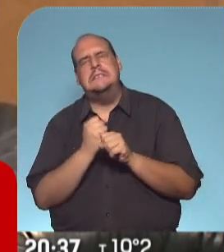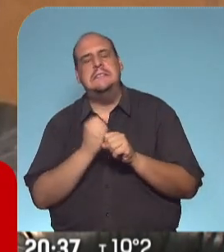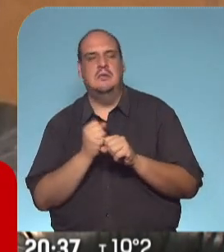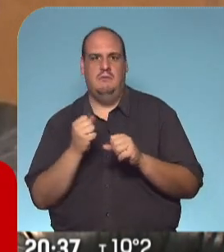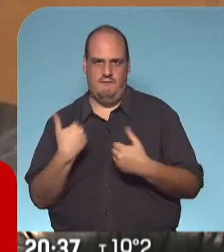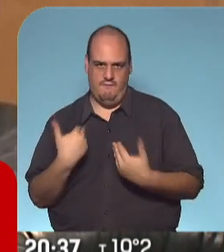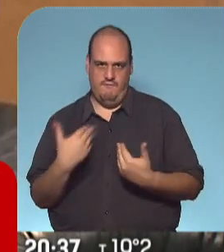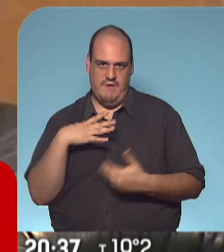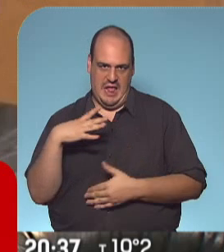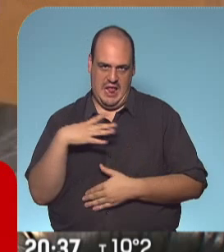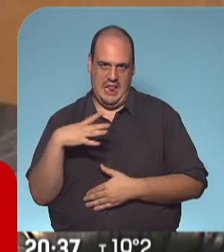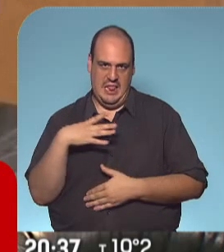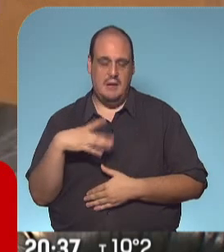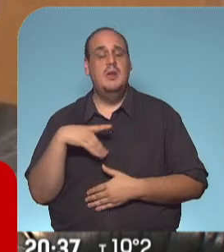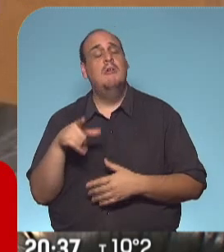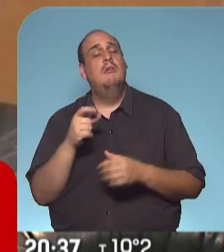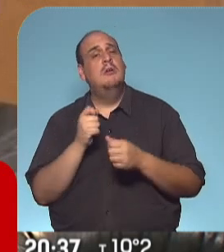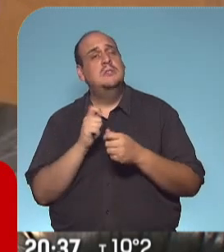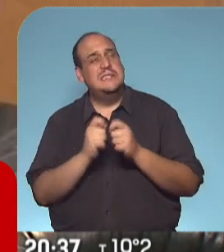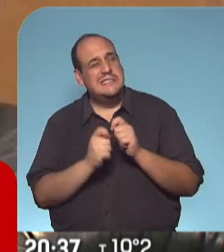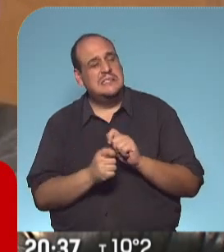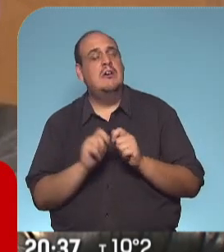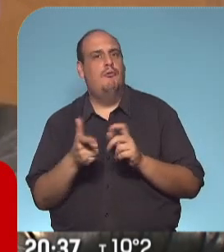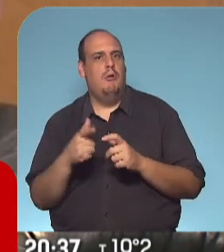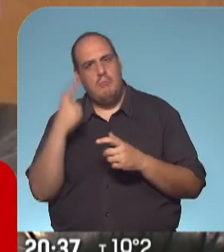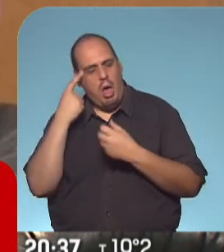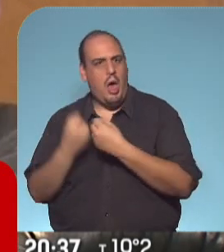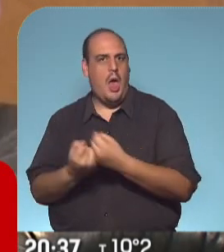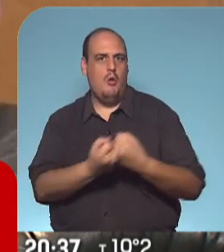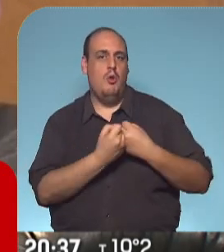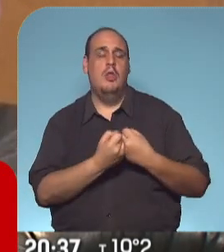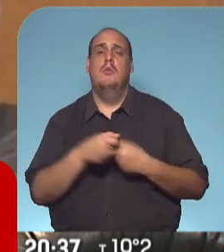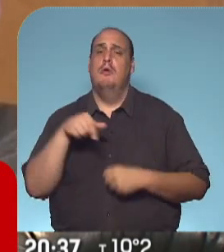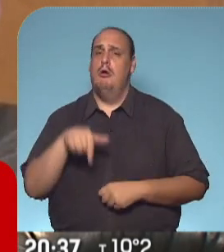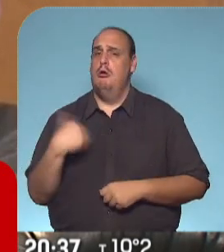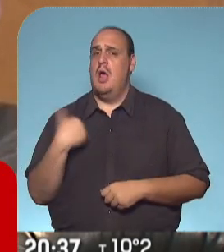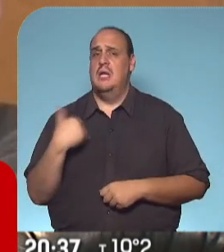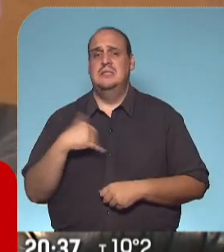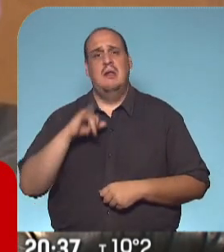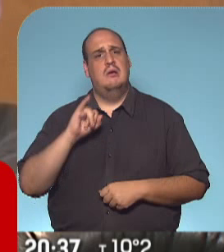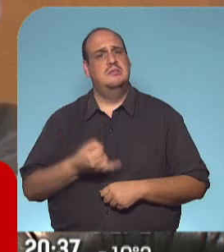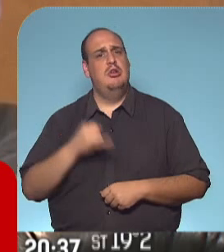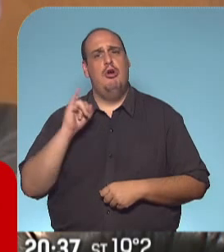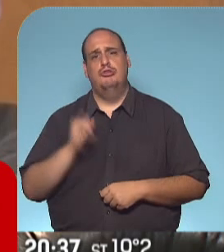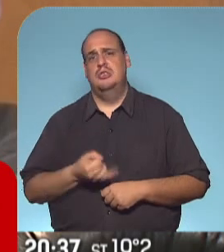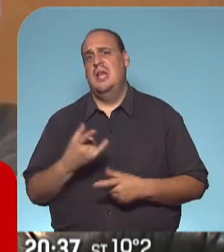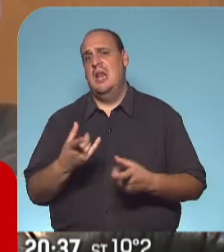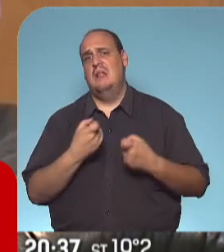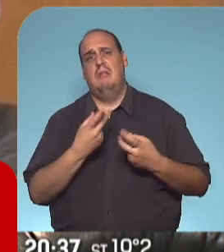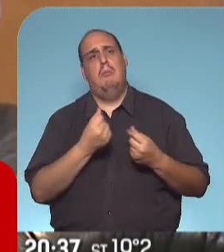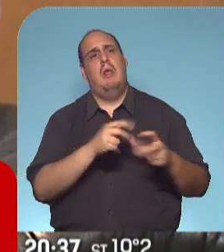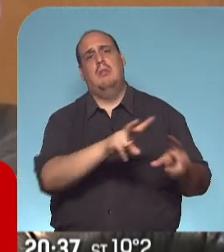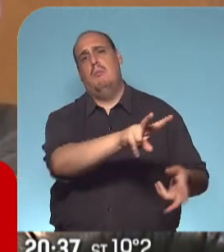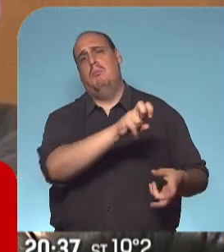van trabajando de una forma constructiva, pero Argentina necesita hoy de obtener ciertos